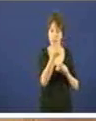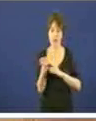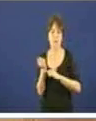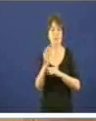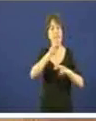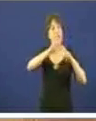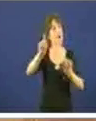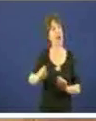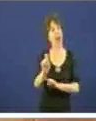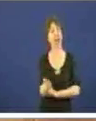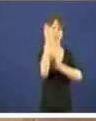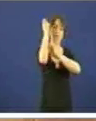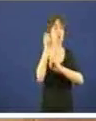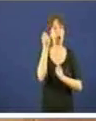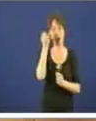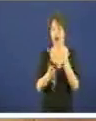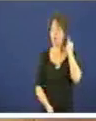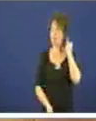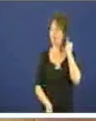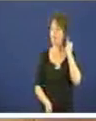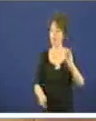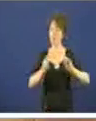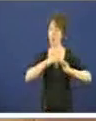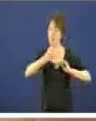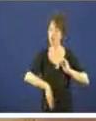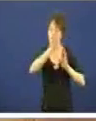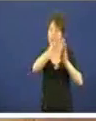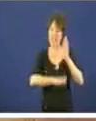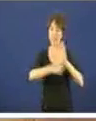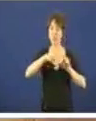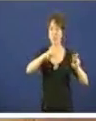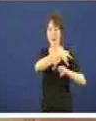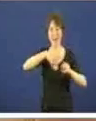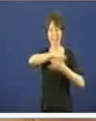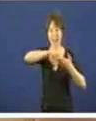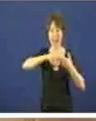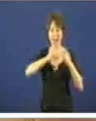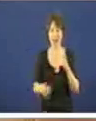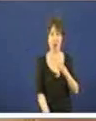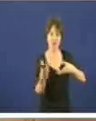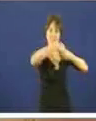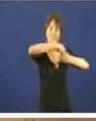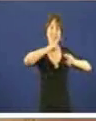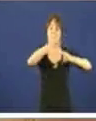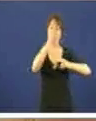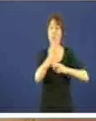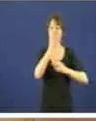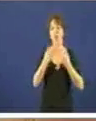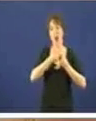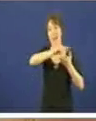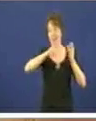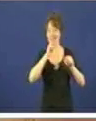logro que conseguir introducir nos estatutos de Nova Caixa Galicia o compromiso con Galiza. Estes son os estatutos, señor